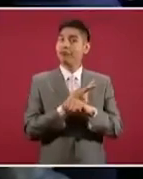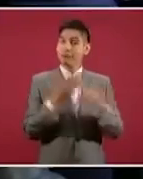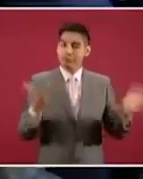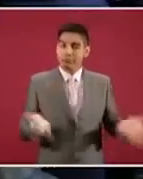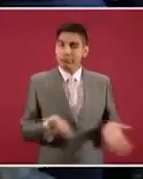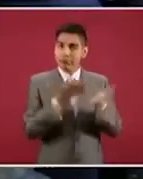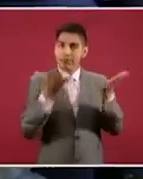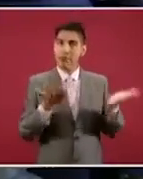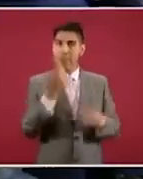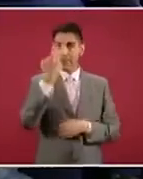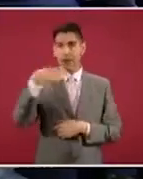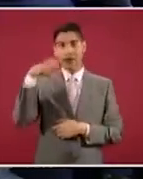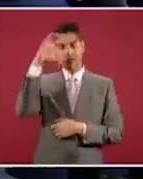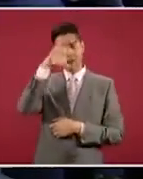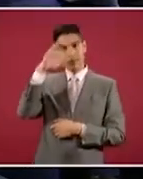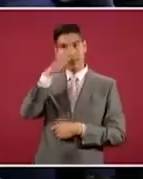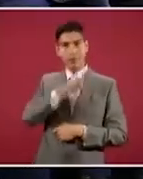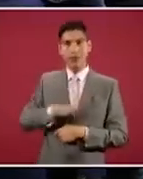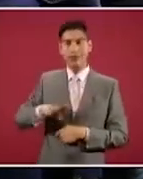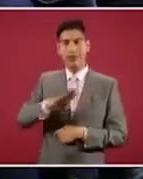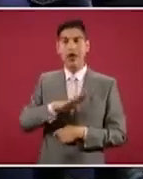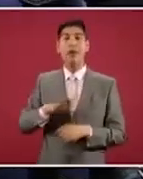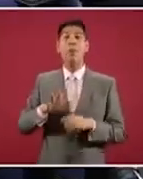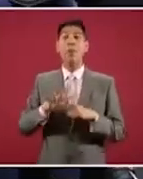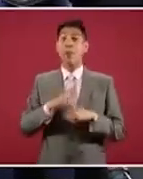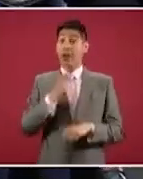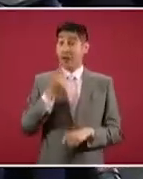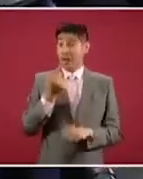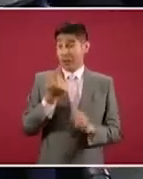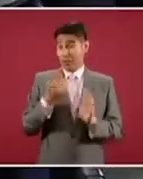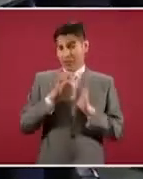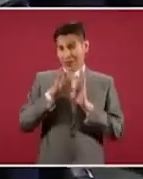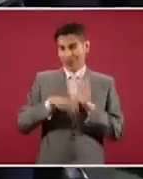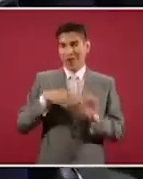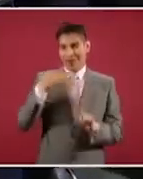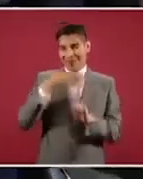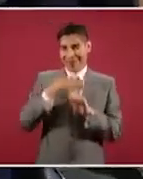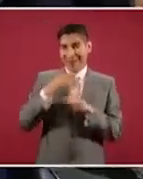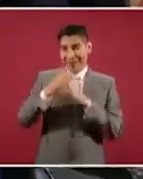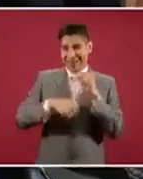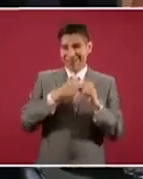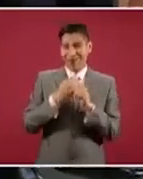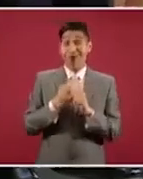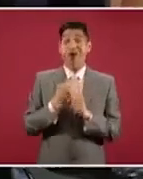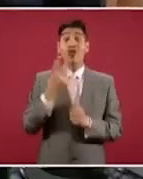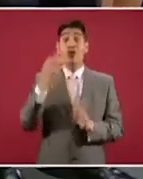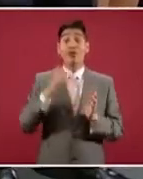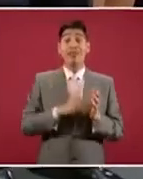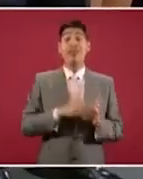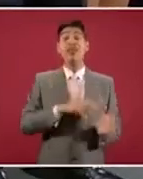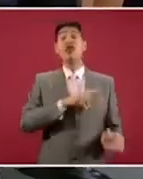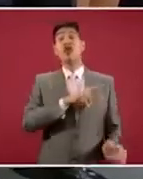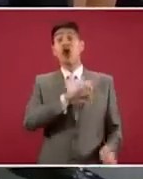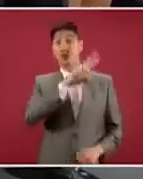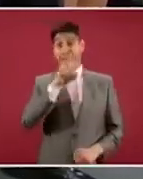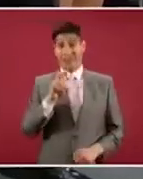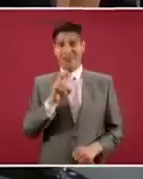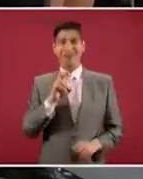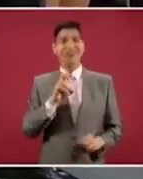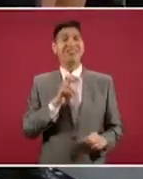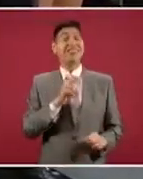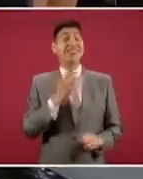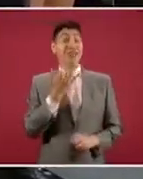fronteras al destinarle en este primer año 2000 253 millones de pesos esto